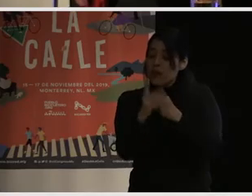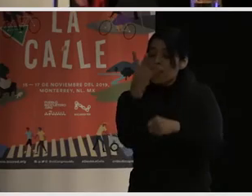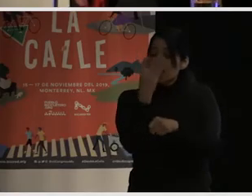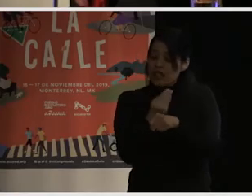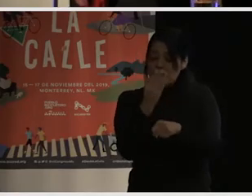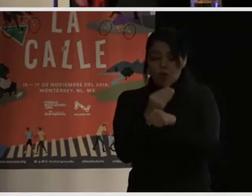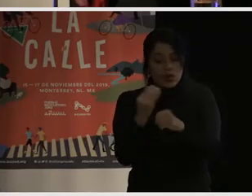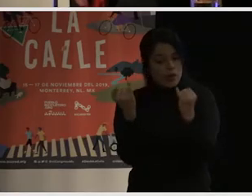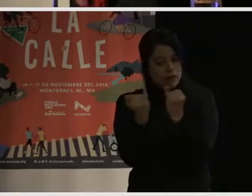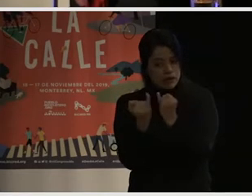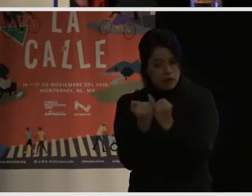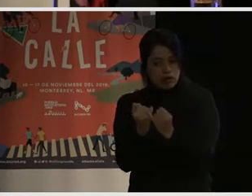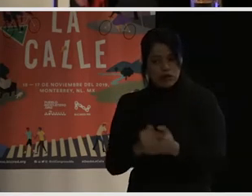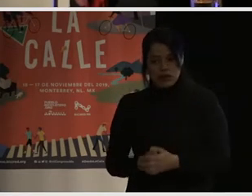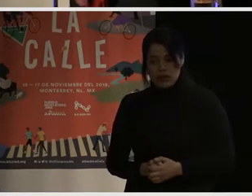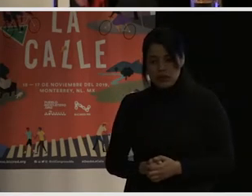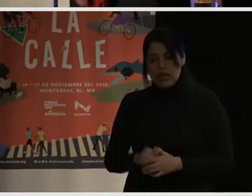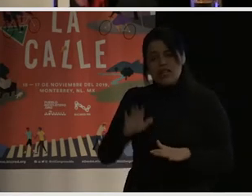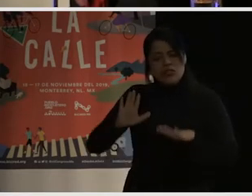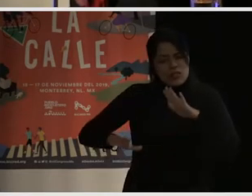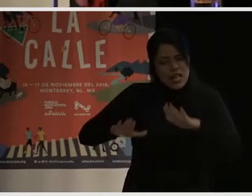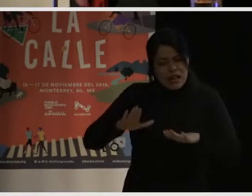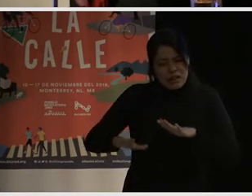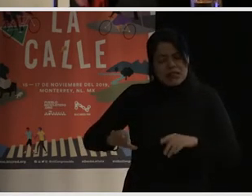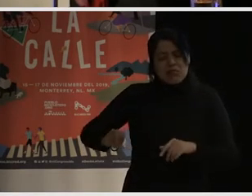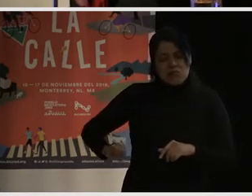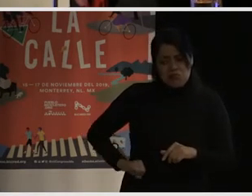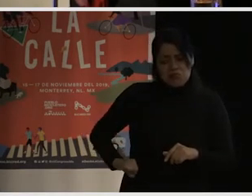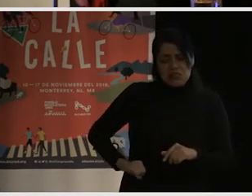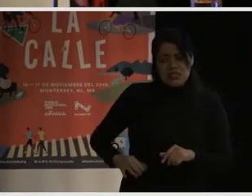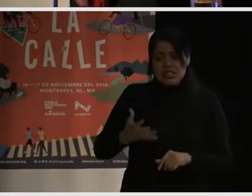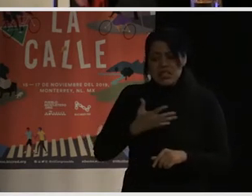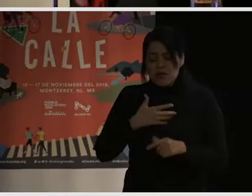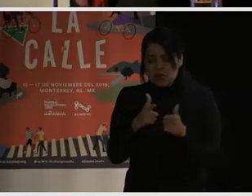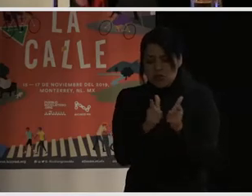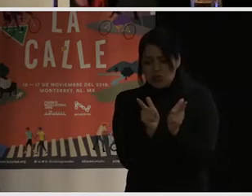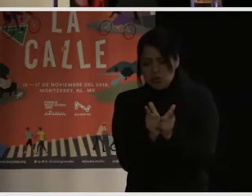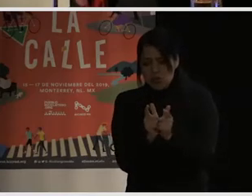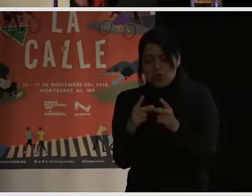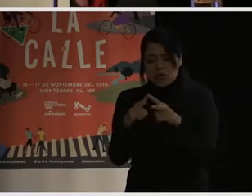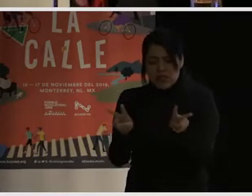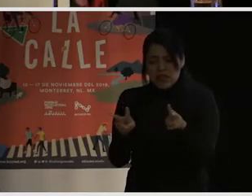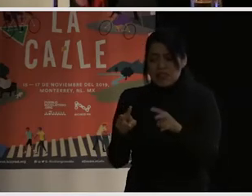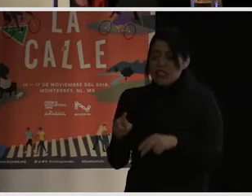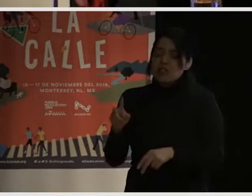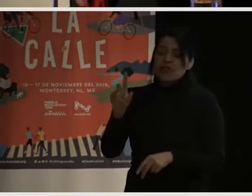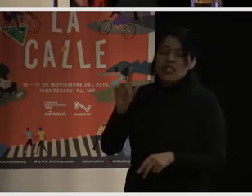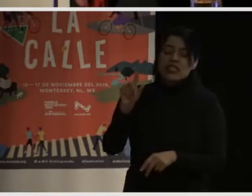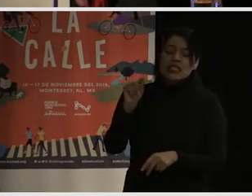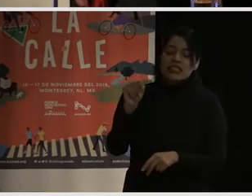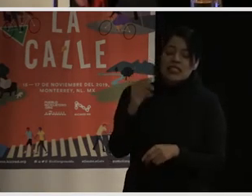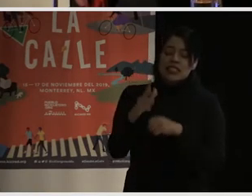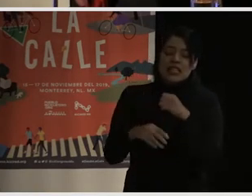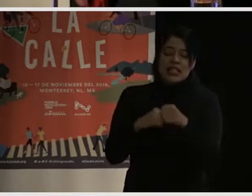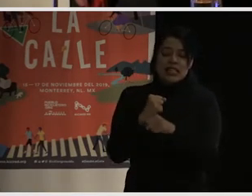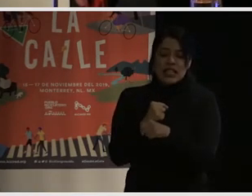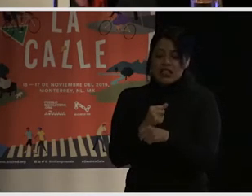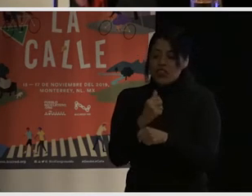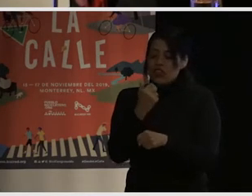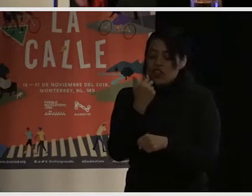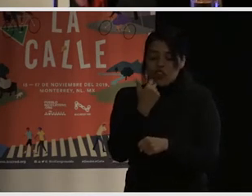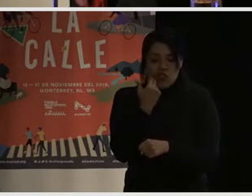ejercicios entonces a veces lo más interesante es que tenemos grupos vecinos de 70 años que se niegan a una ampliación